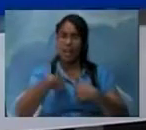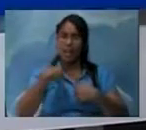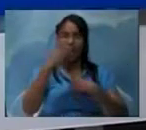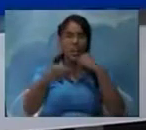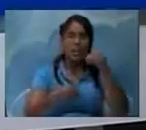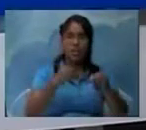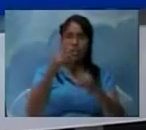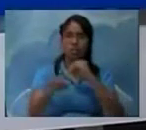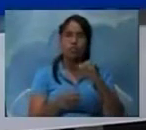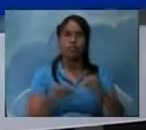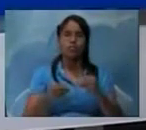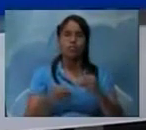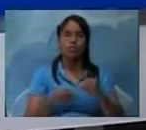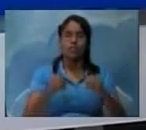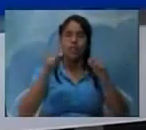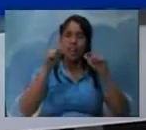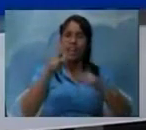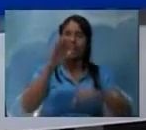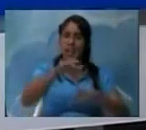¿Qué he hecho?